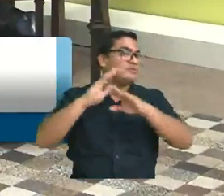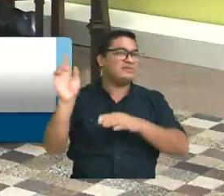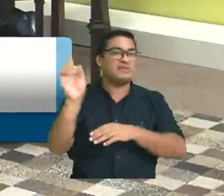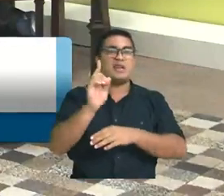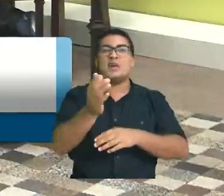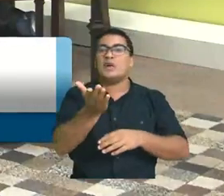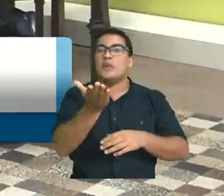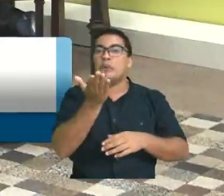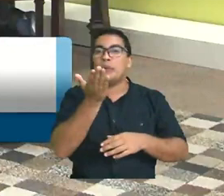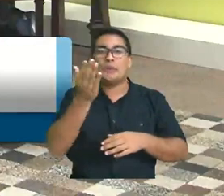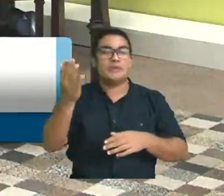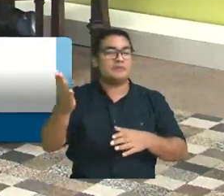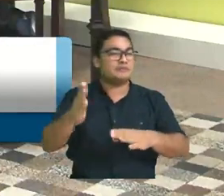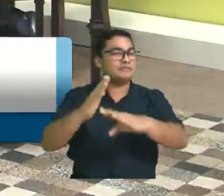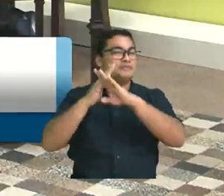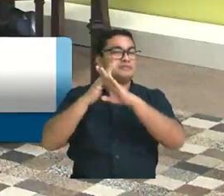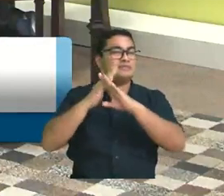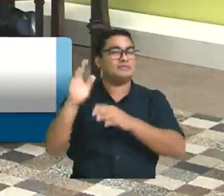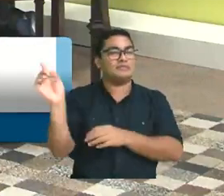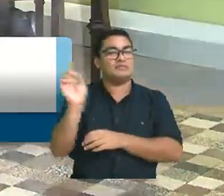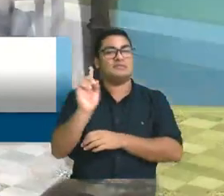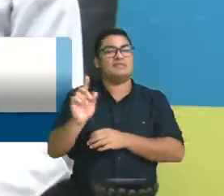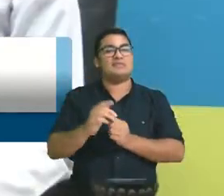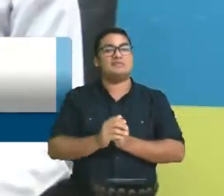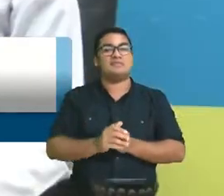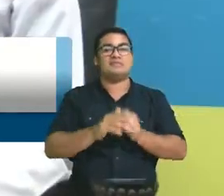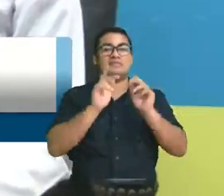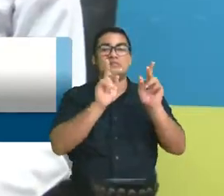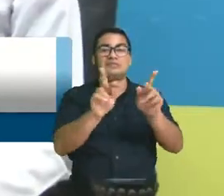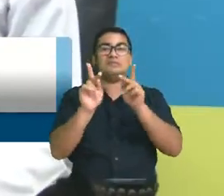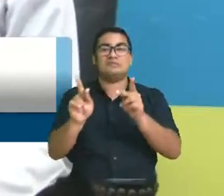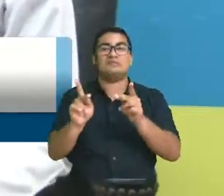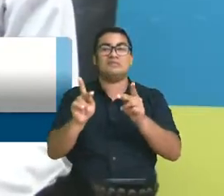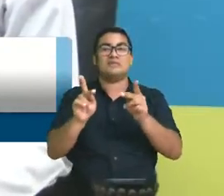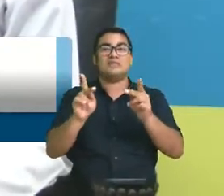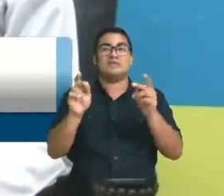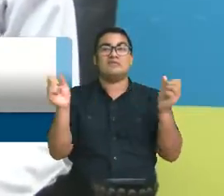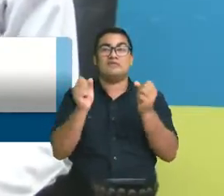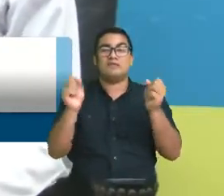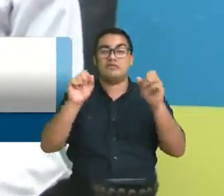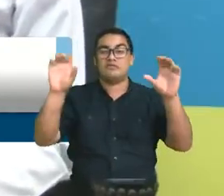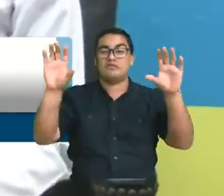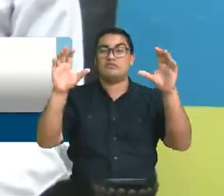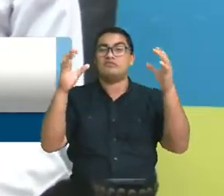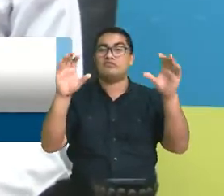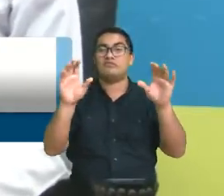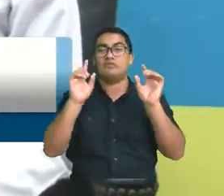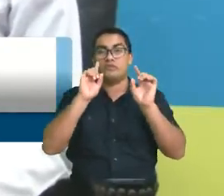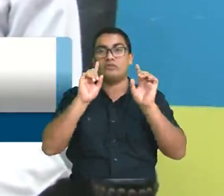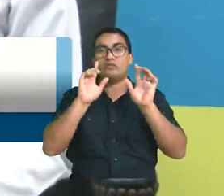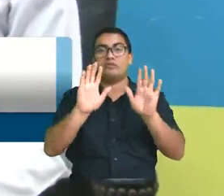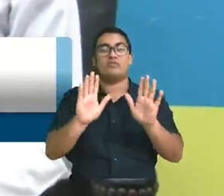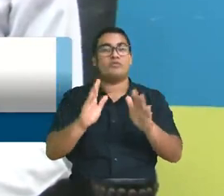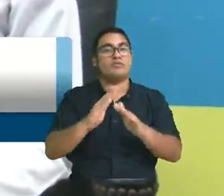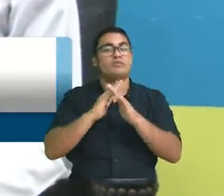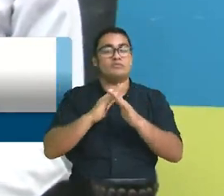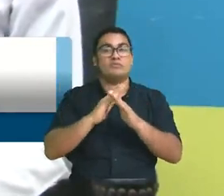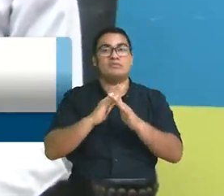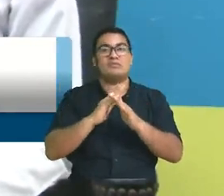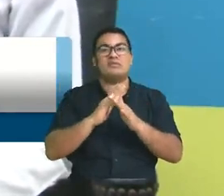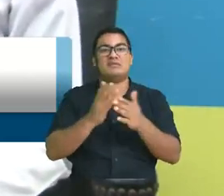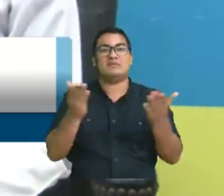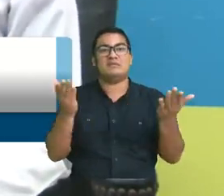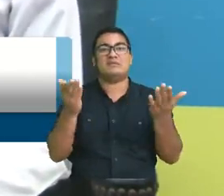polvo, los pacientes que están expuestos al aire acondicionado, también pueden desarrollar ojo seco, entonces